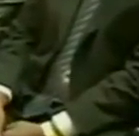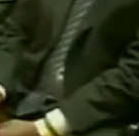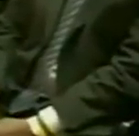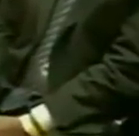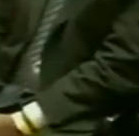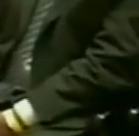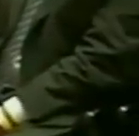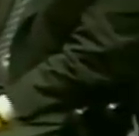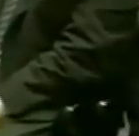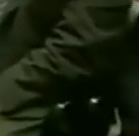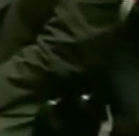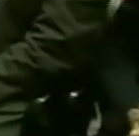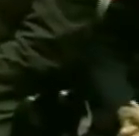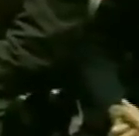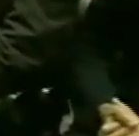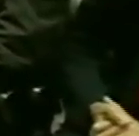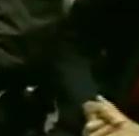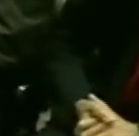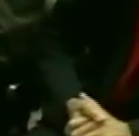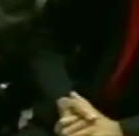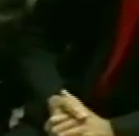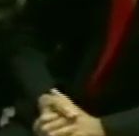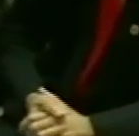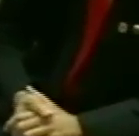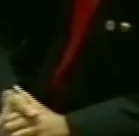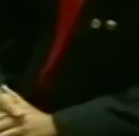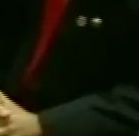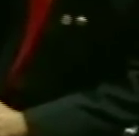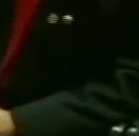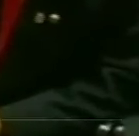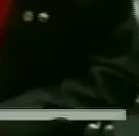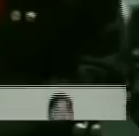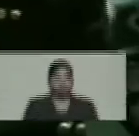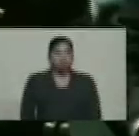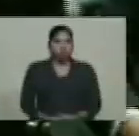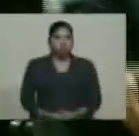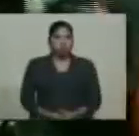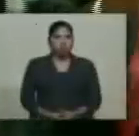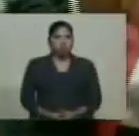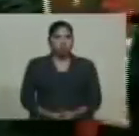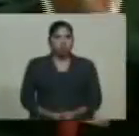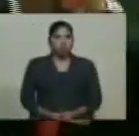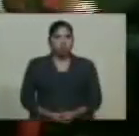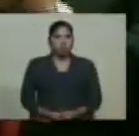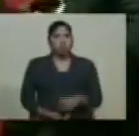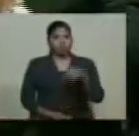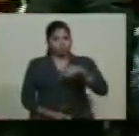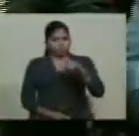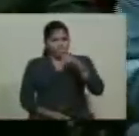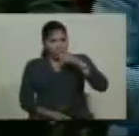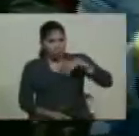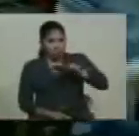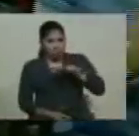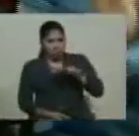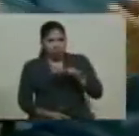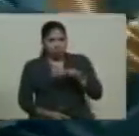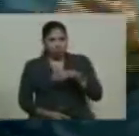libre no se va a calar ninguna intervención. No lo vamos a permitir.